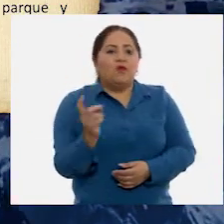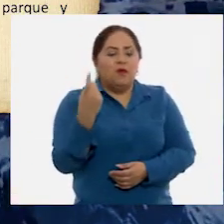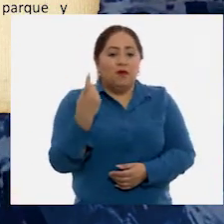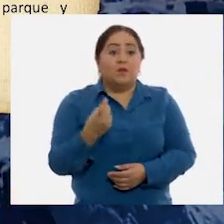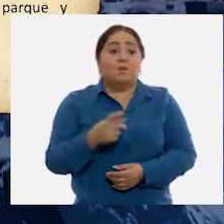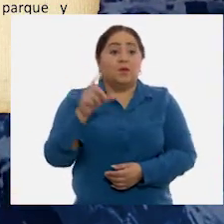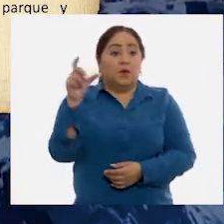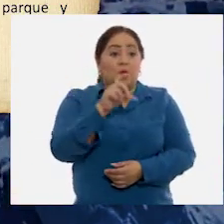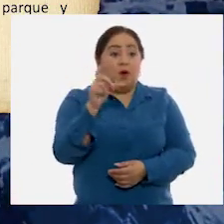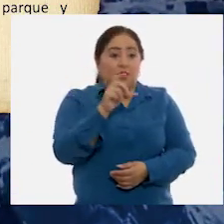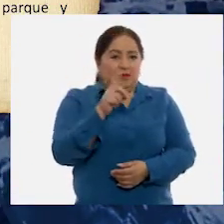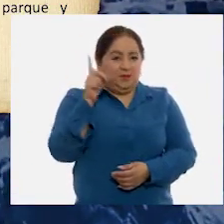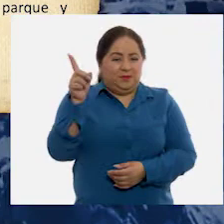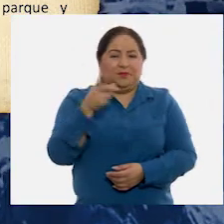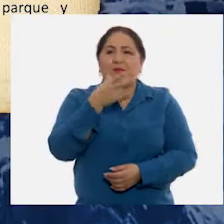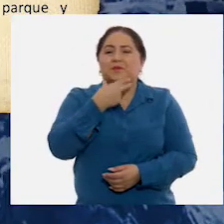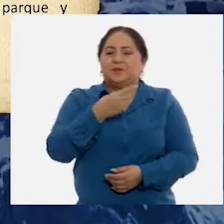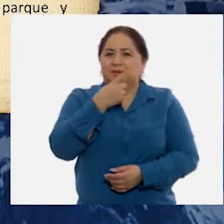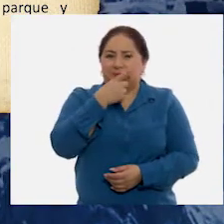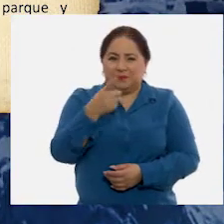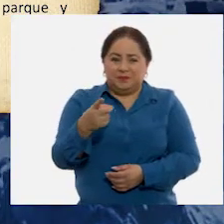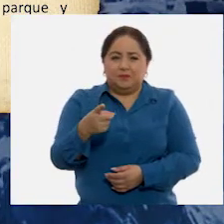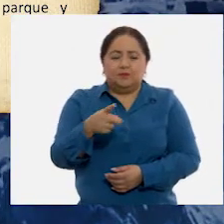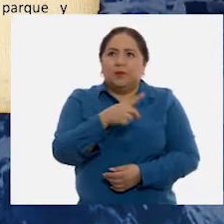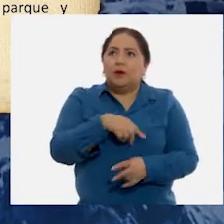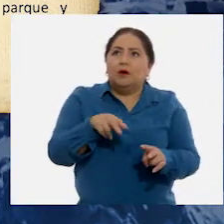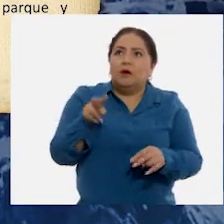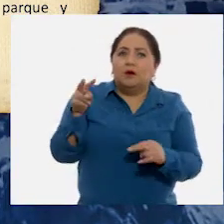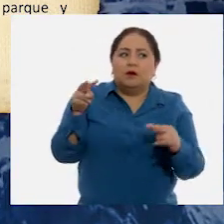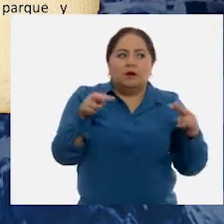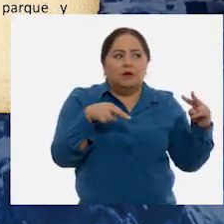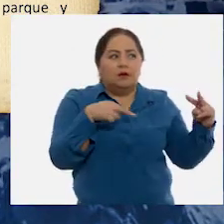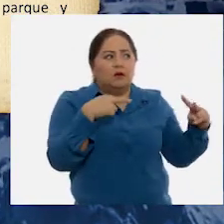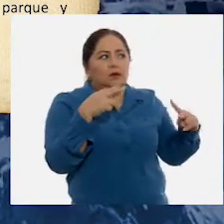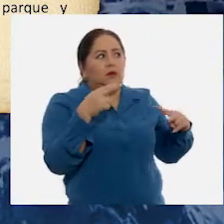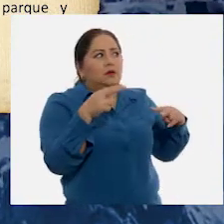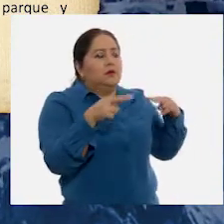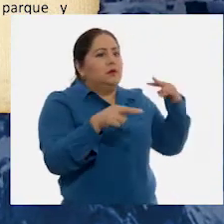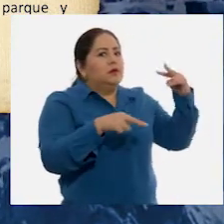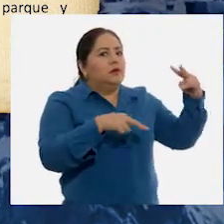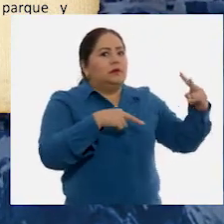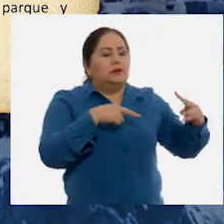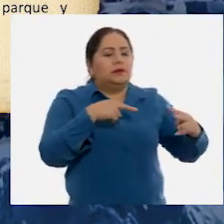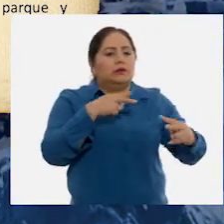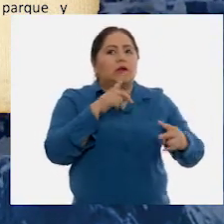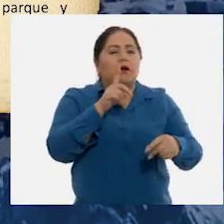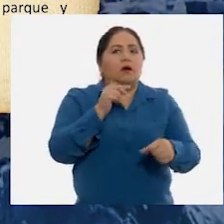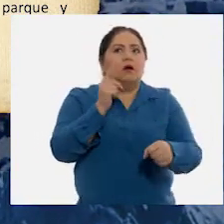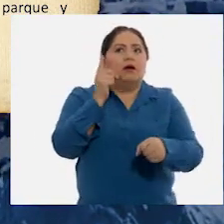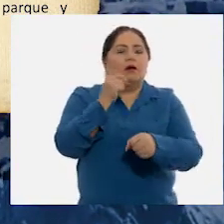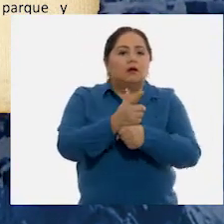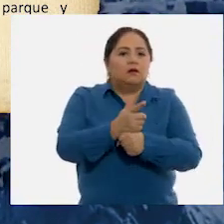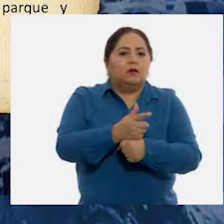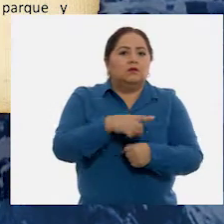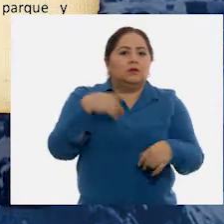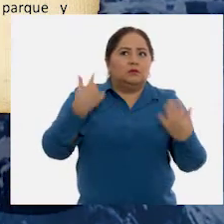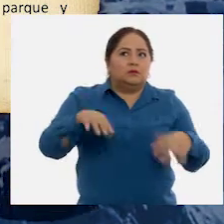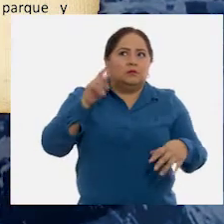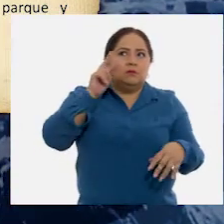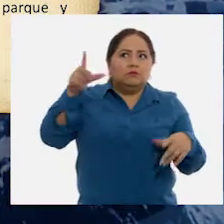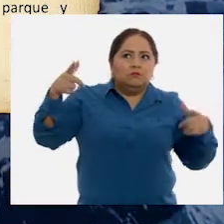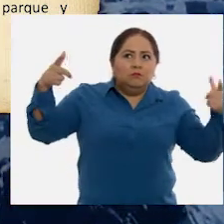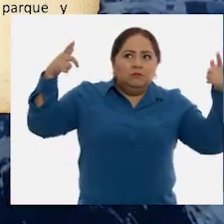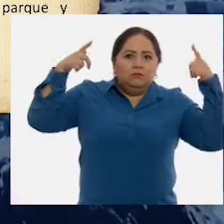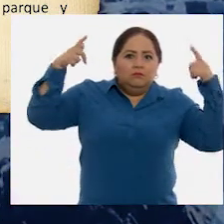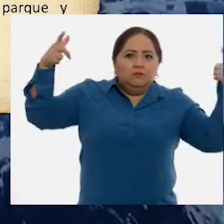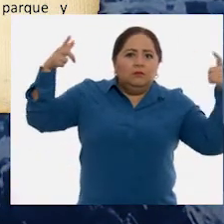Y cuando esto decían los hombres de Natera, se miraban entre sí desconsolados, dándose cuenta cabal de sus sombrerazos de